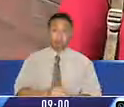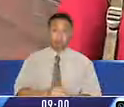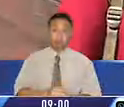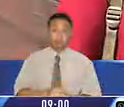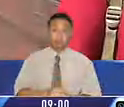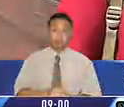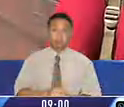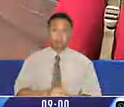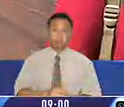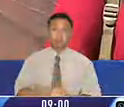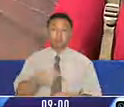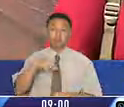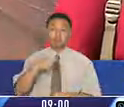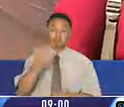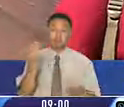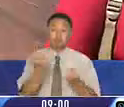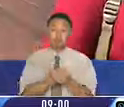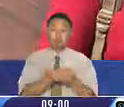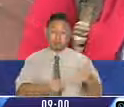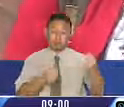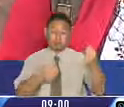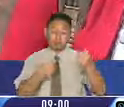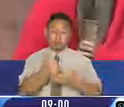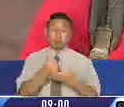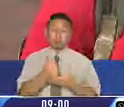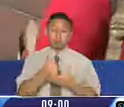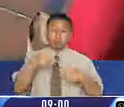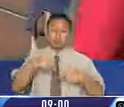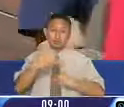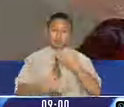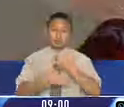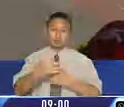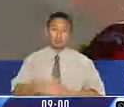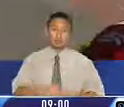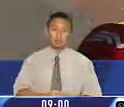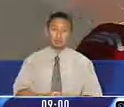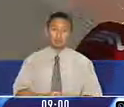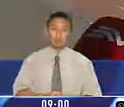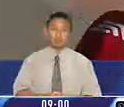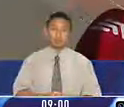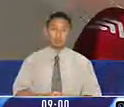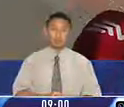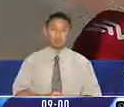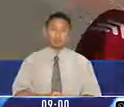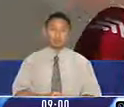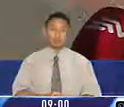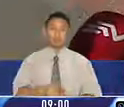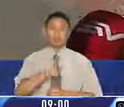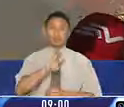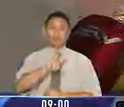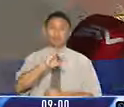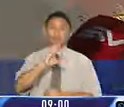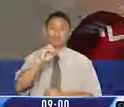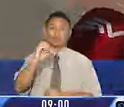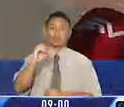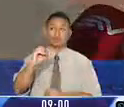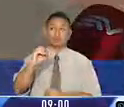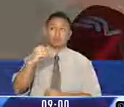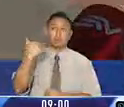con demandas en mano de beneficios en el sector justicia. Sobrepasan de unos 200 casos o